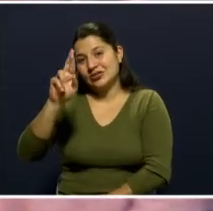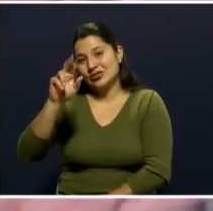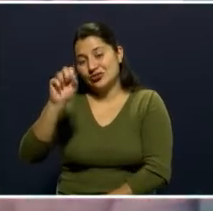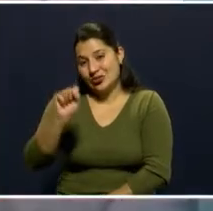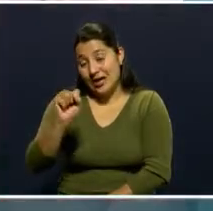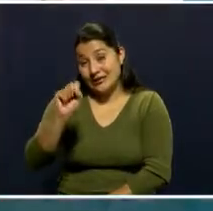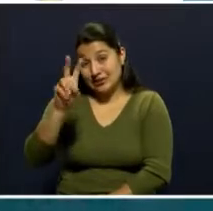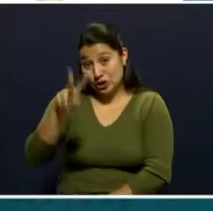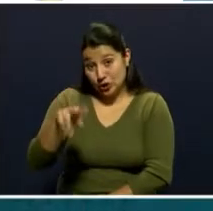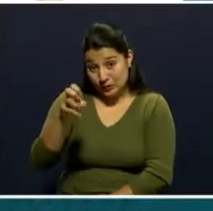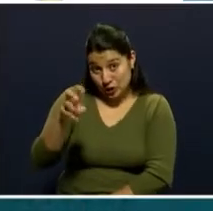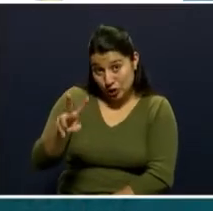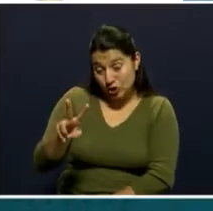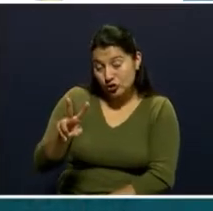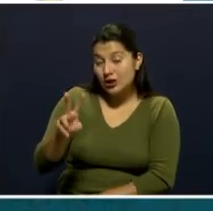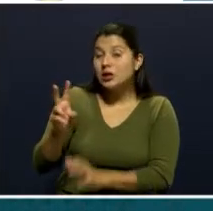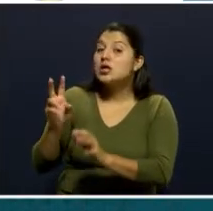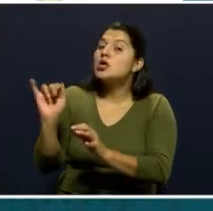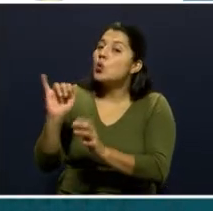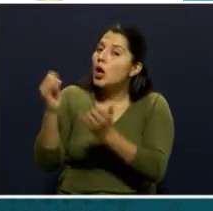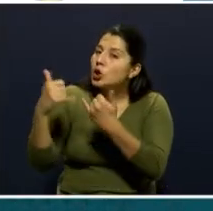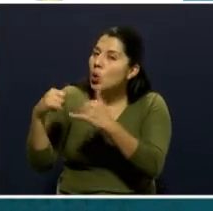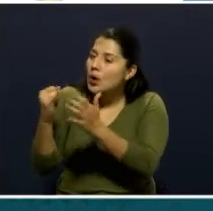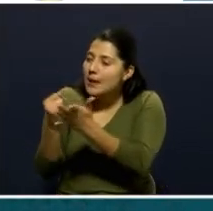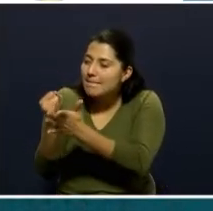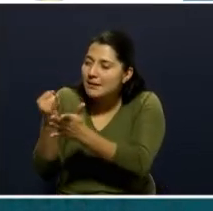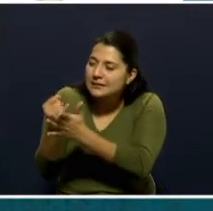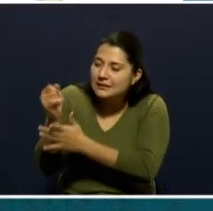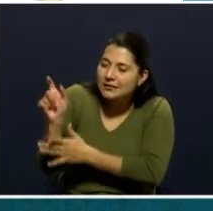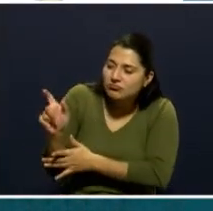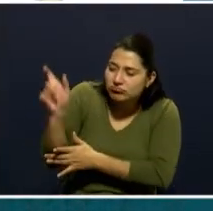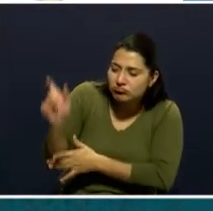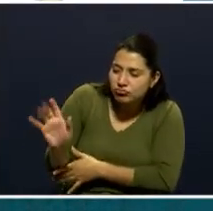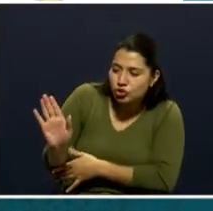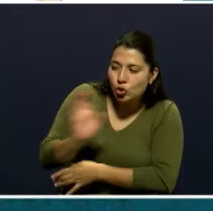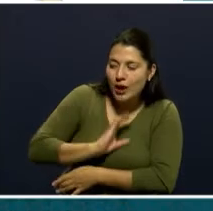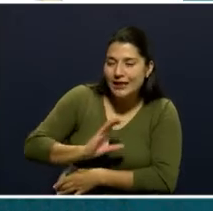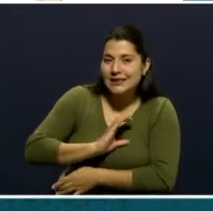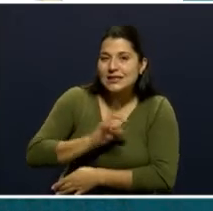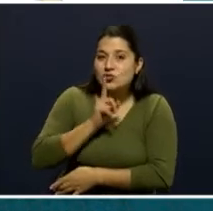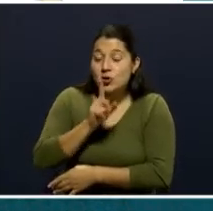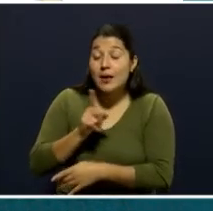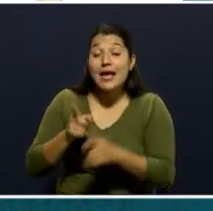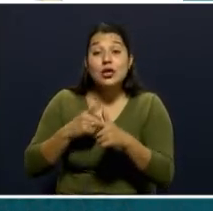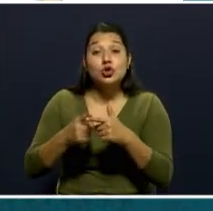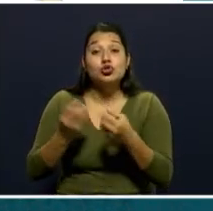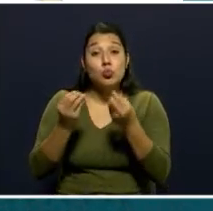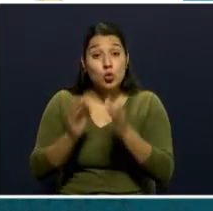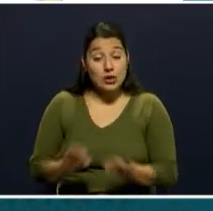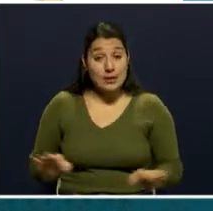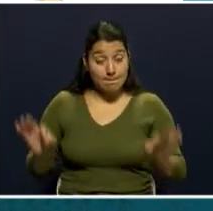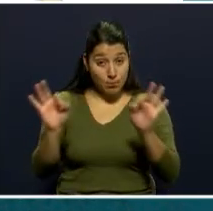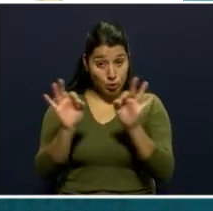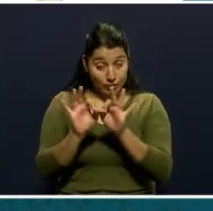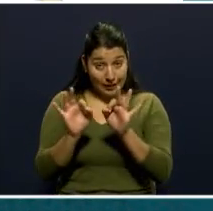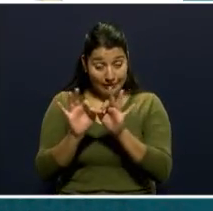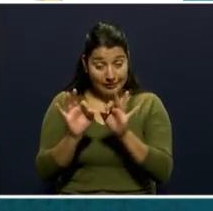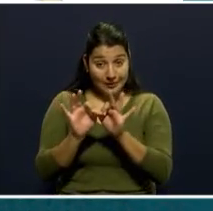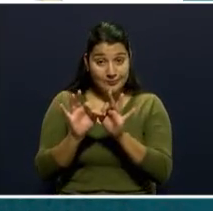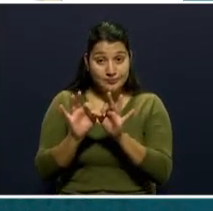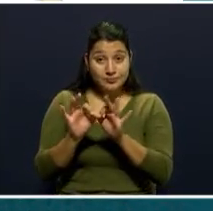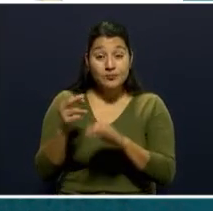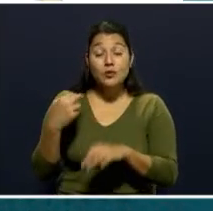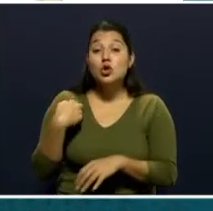estamos igual iniciando estudios sobre él, ¿verdad? Y cómo se comporta. Entonces, un punto importante acá es